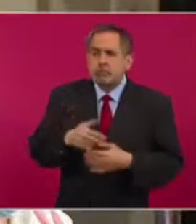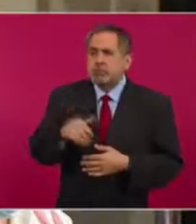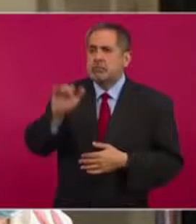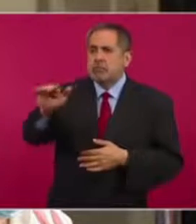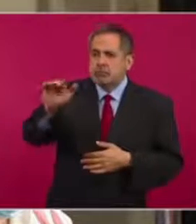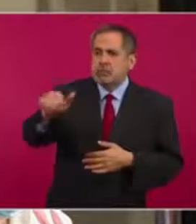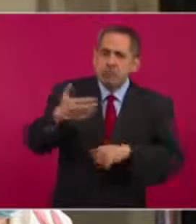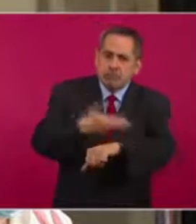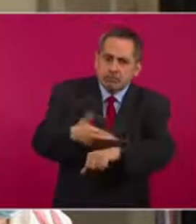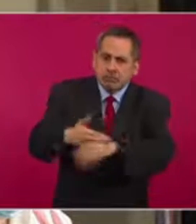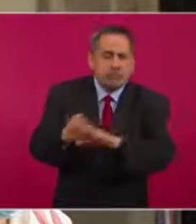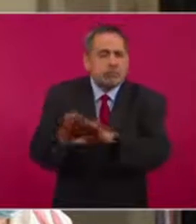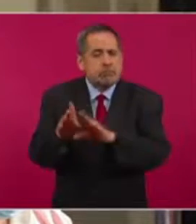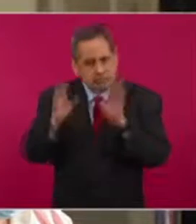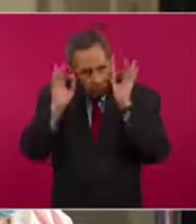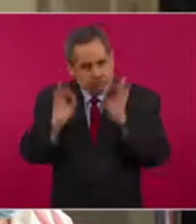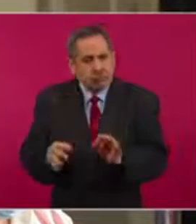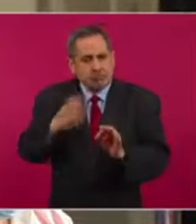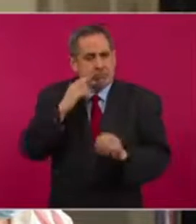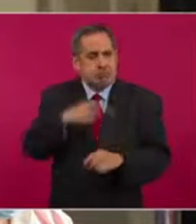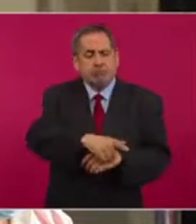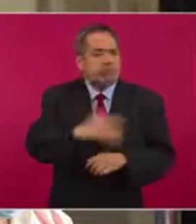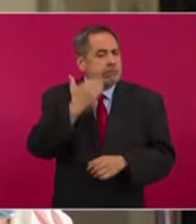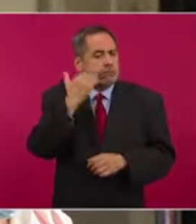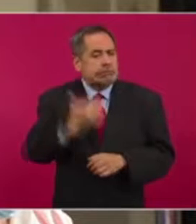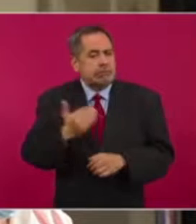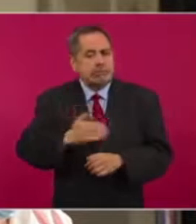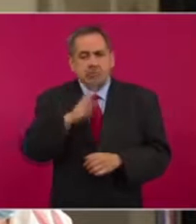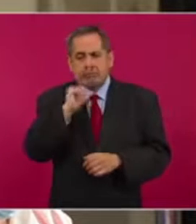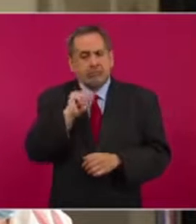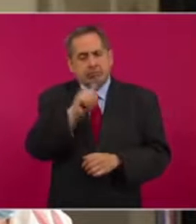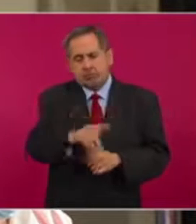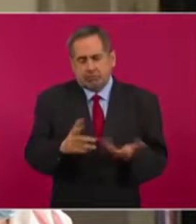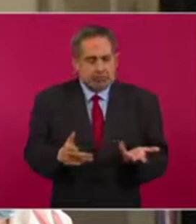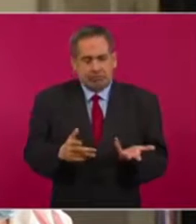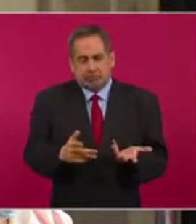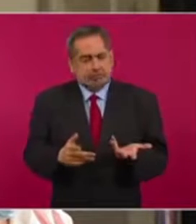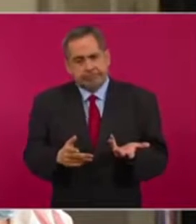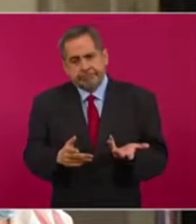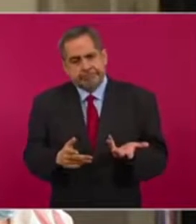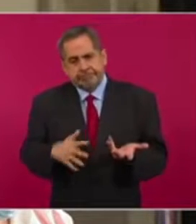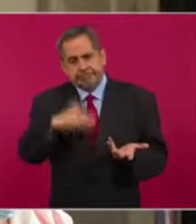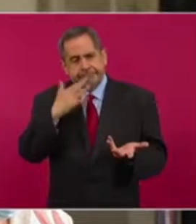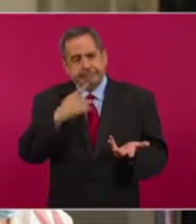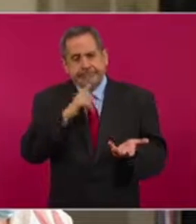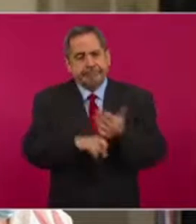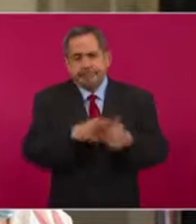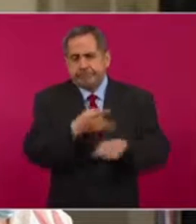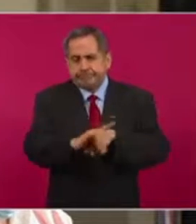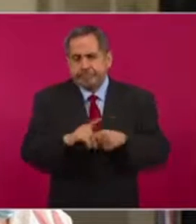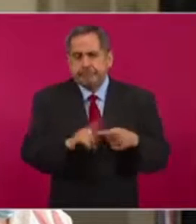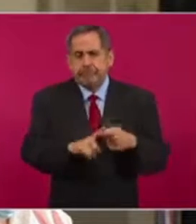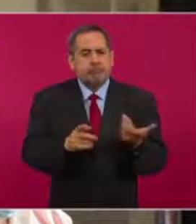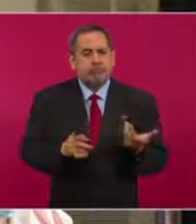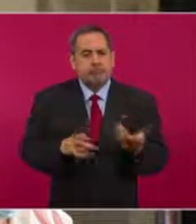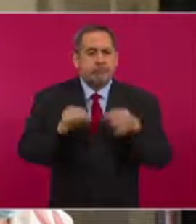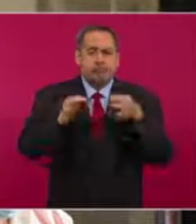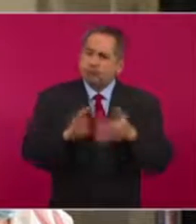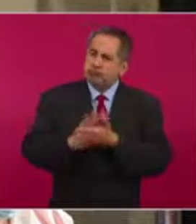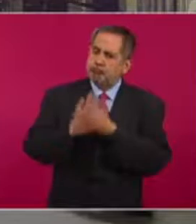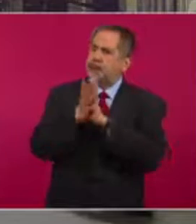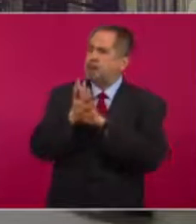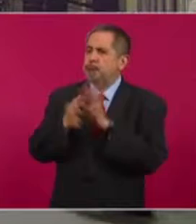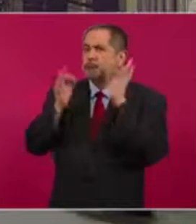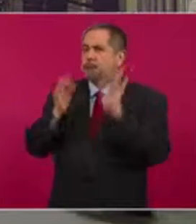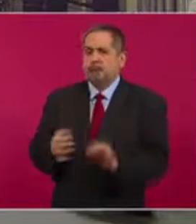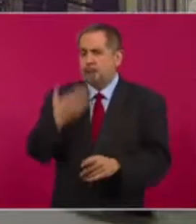regular todas estas cosas que están pues manchando, ¿no?, de alguna manera el tránsito de la transformación del